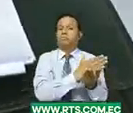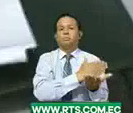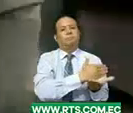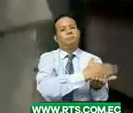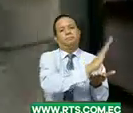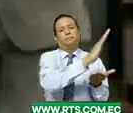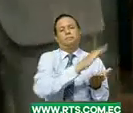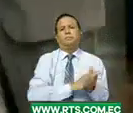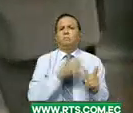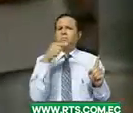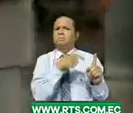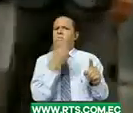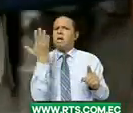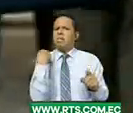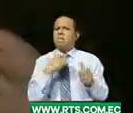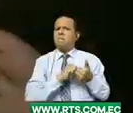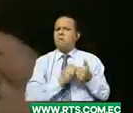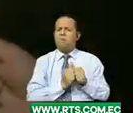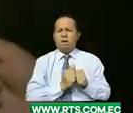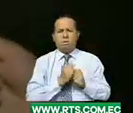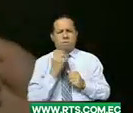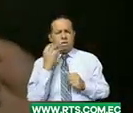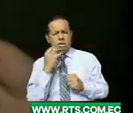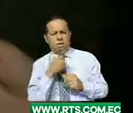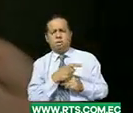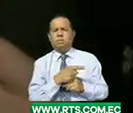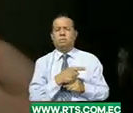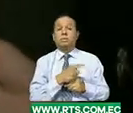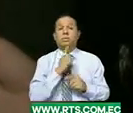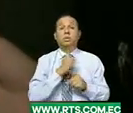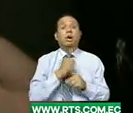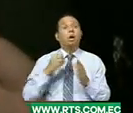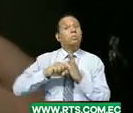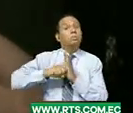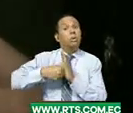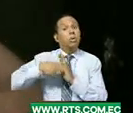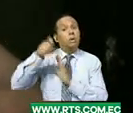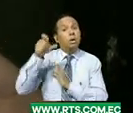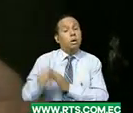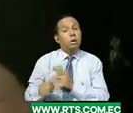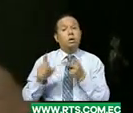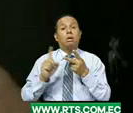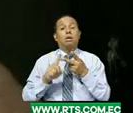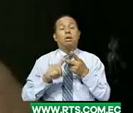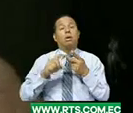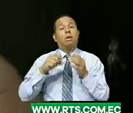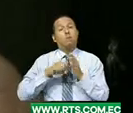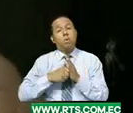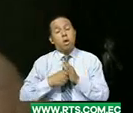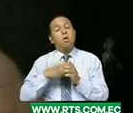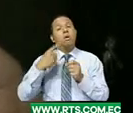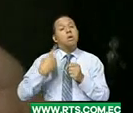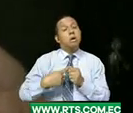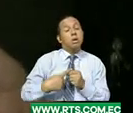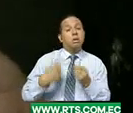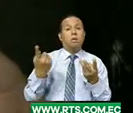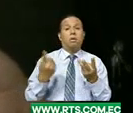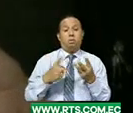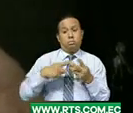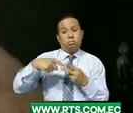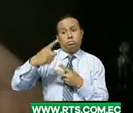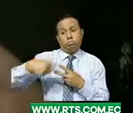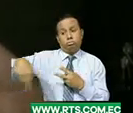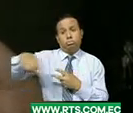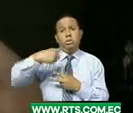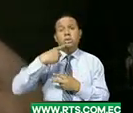presuntas irregularidades que empañaron su gestión. Se ha manifestado la Procuraduría del Estado, la Procuraduría Metropolitana, y ha pedido la revocatoria